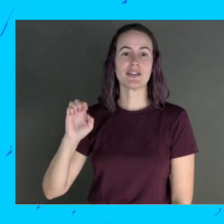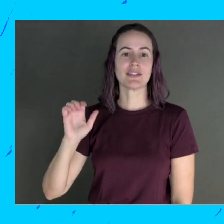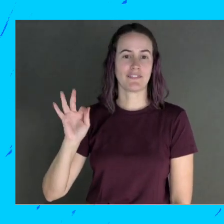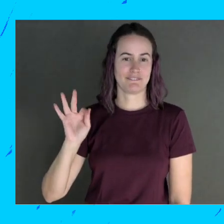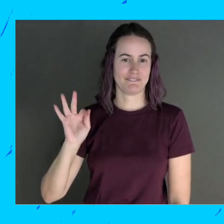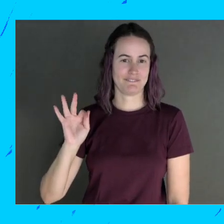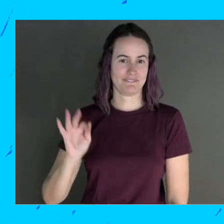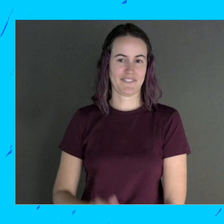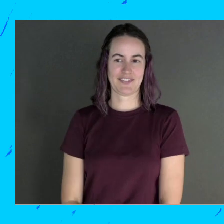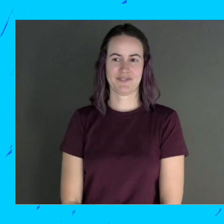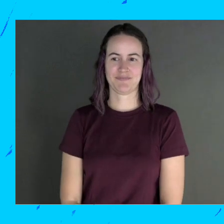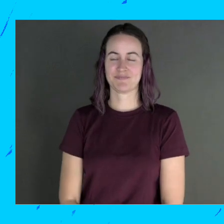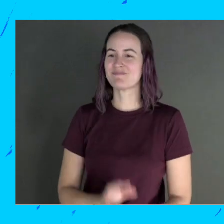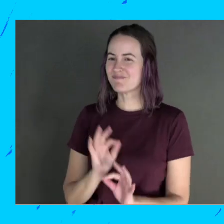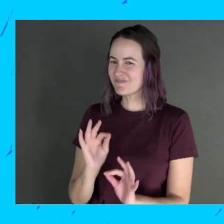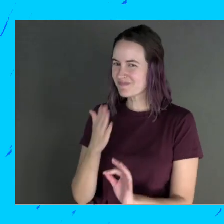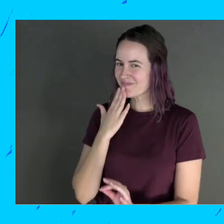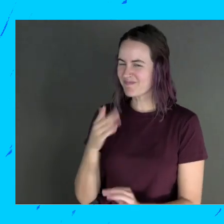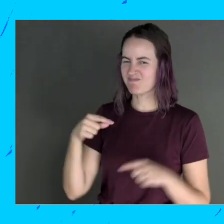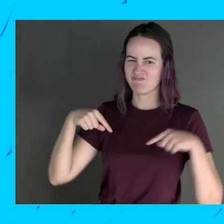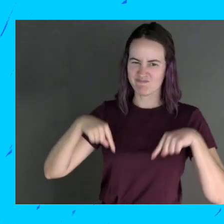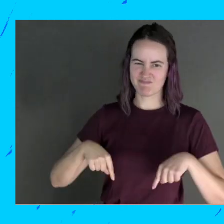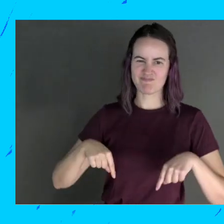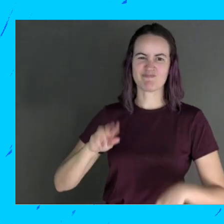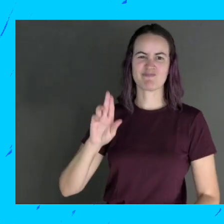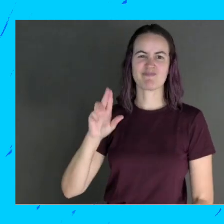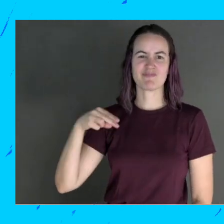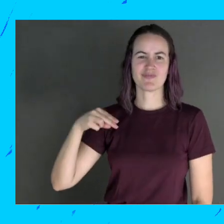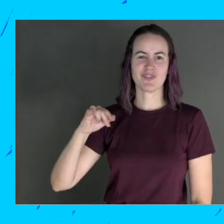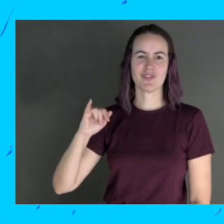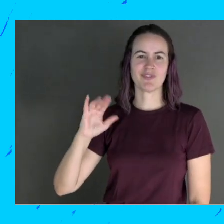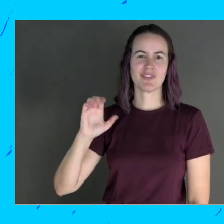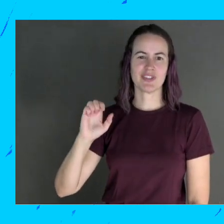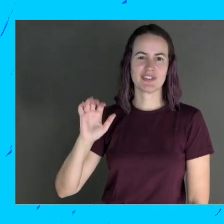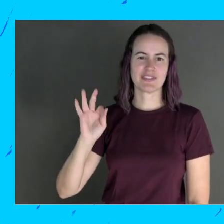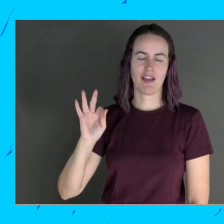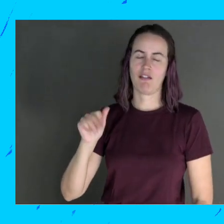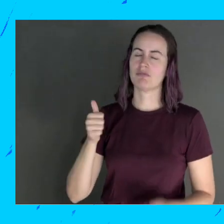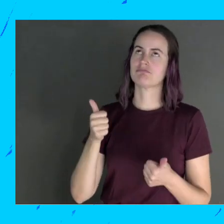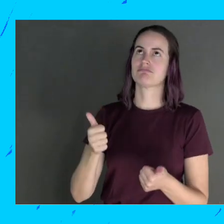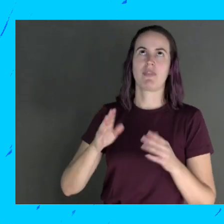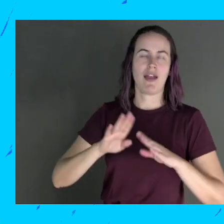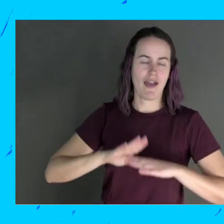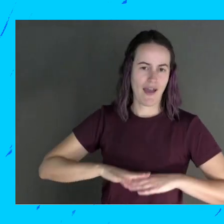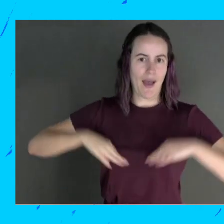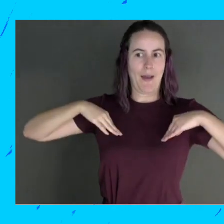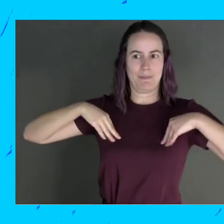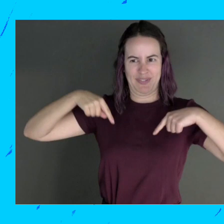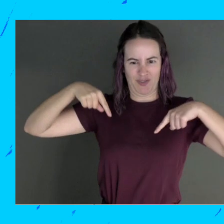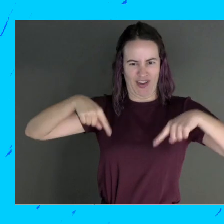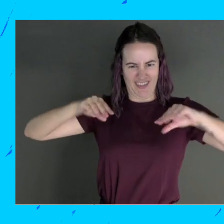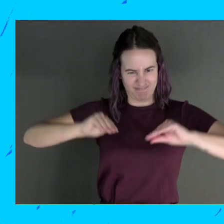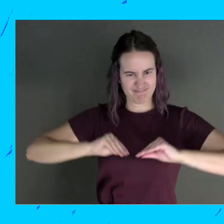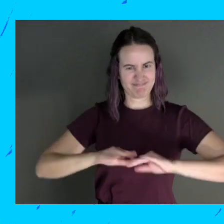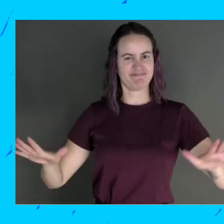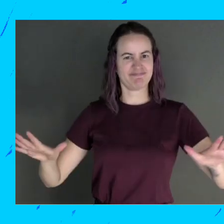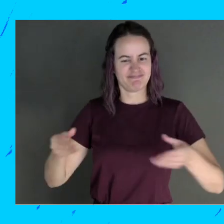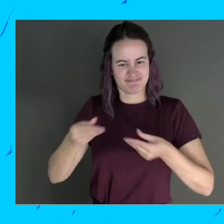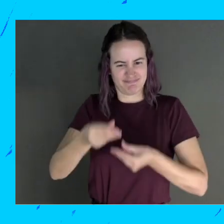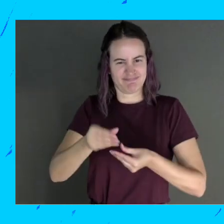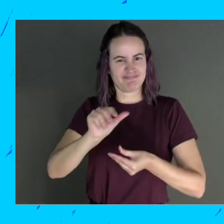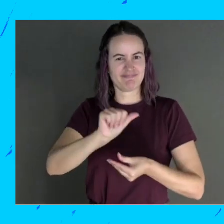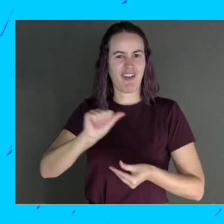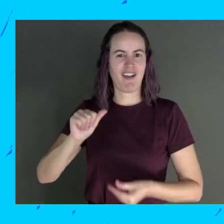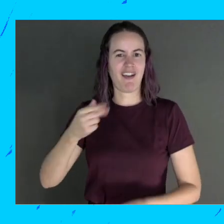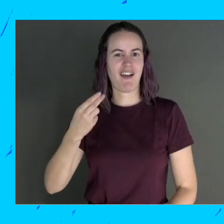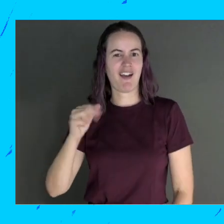UNICEF. Muchas gracias. Nosotros en UNICEF también estamos muy contentos que AJA 2.0 está siendo lanzado hoy. Y el